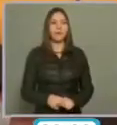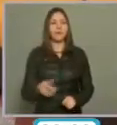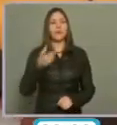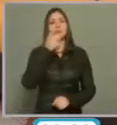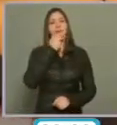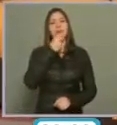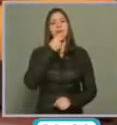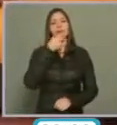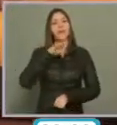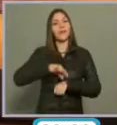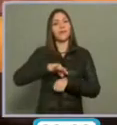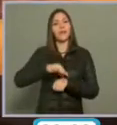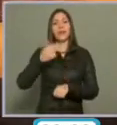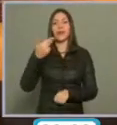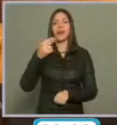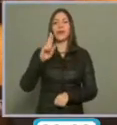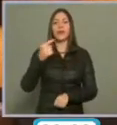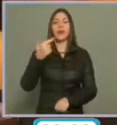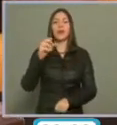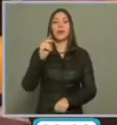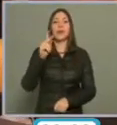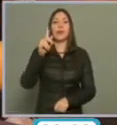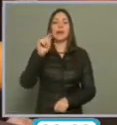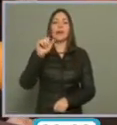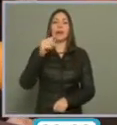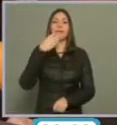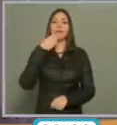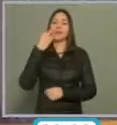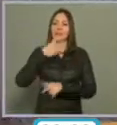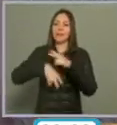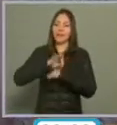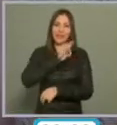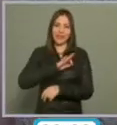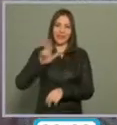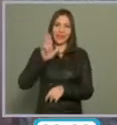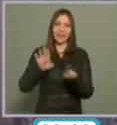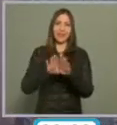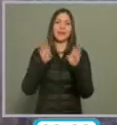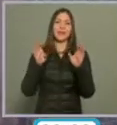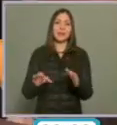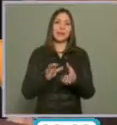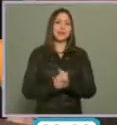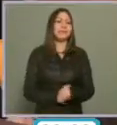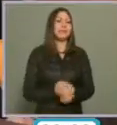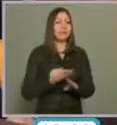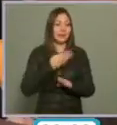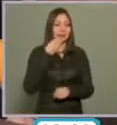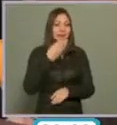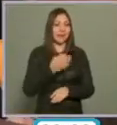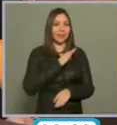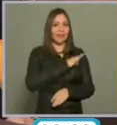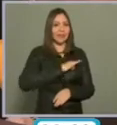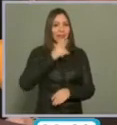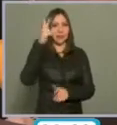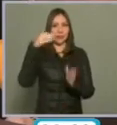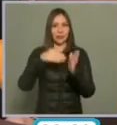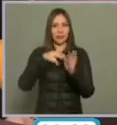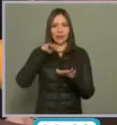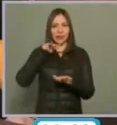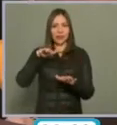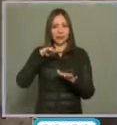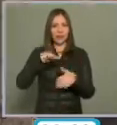Y el doctor Hugo Plata presente con nosotros. Buenos días. Feliz martes, ¿cómo está, doctor? Muy bien, feliz doctor. 2018. Claro. Sí, como